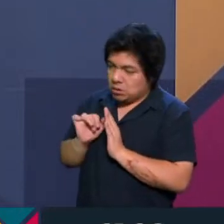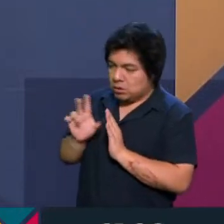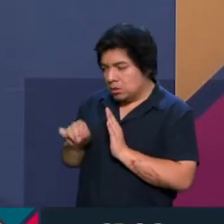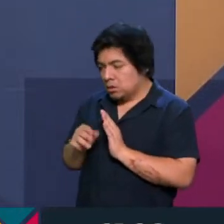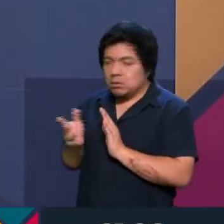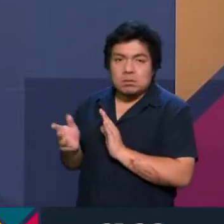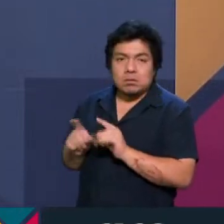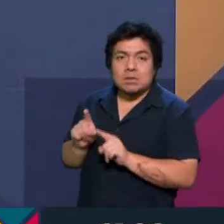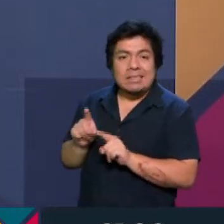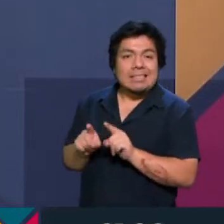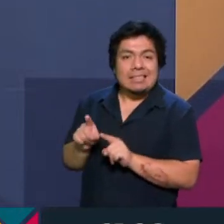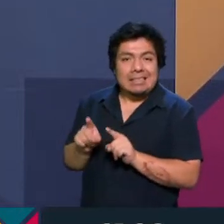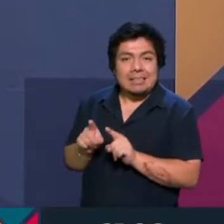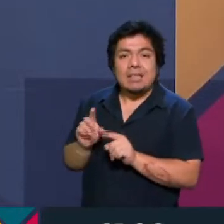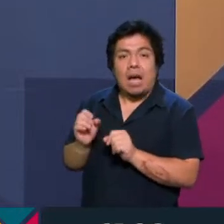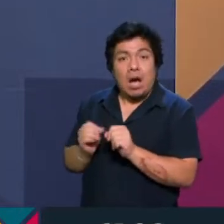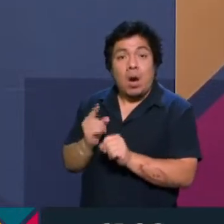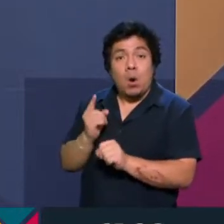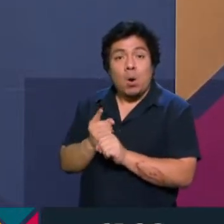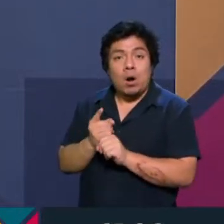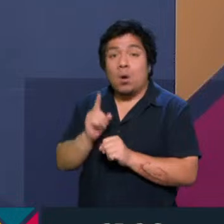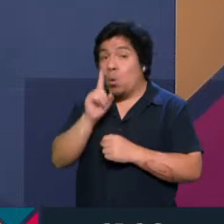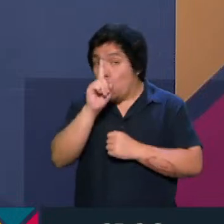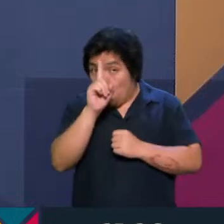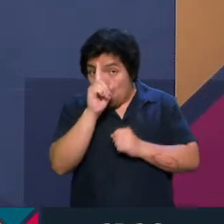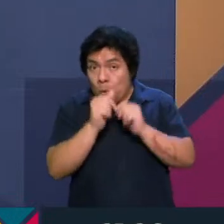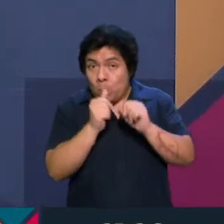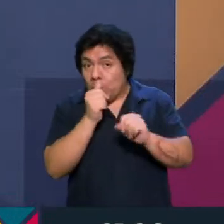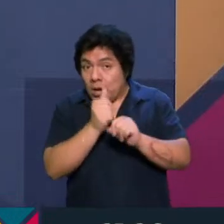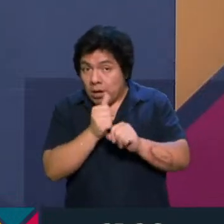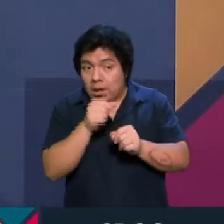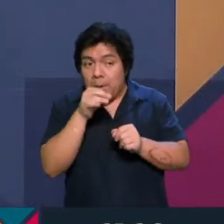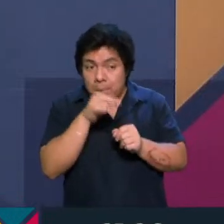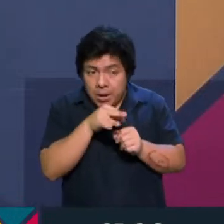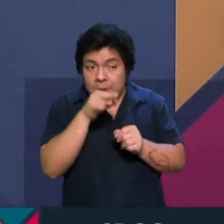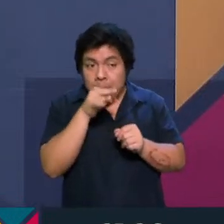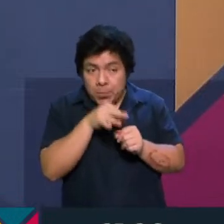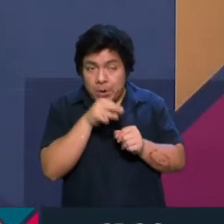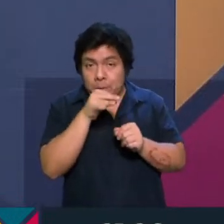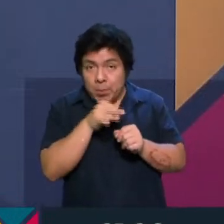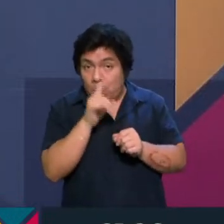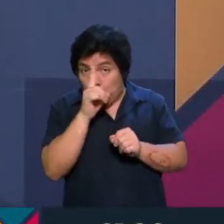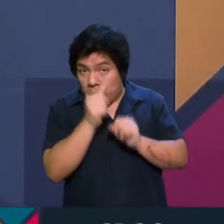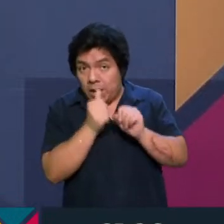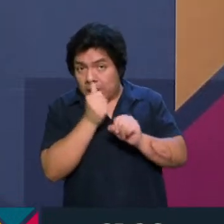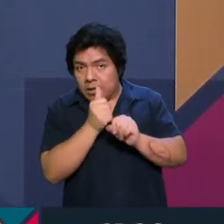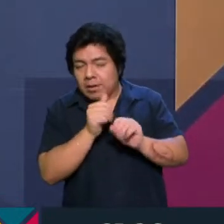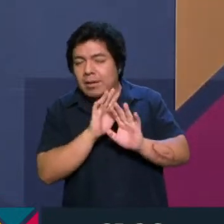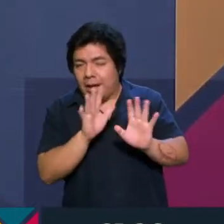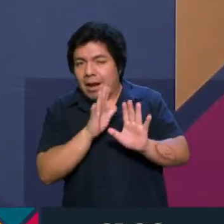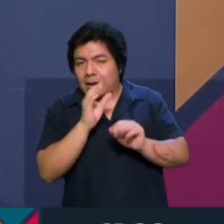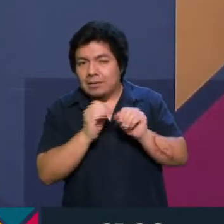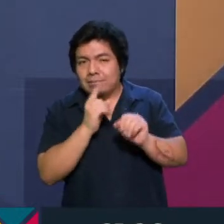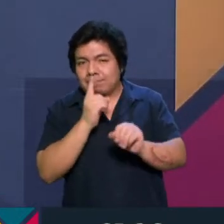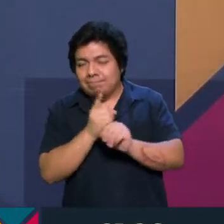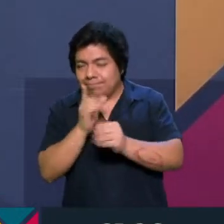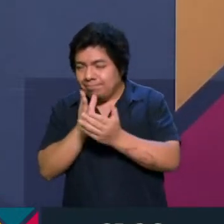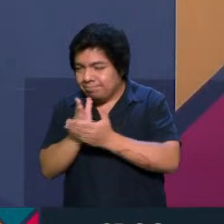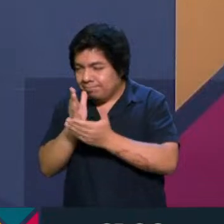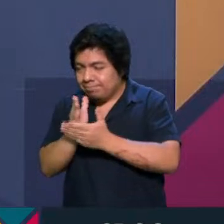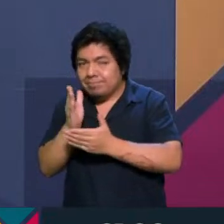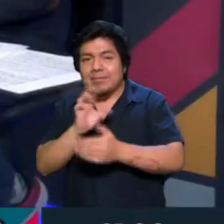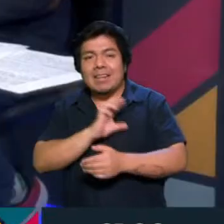ver, porque van a tener oportunidad, con que tengan un año ya cotizando, van a tener la oportunidad de acceder a la renta